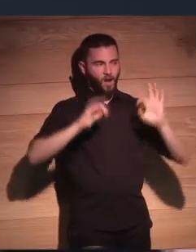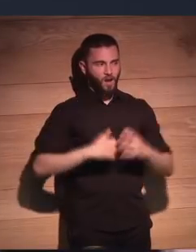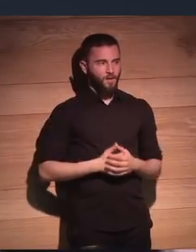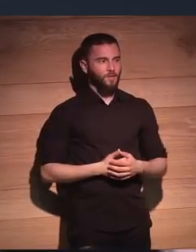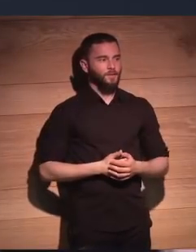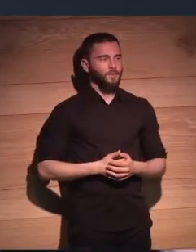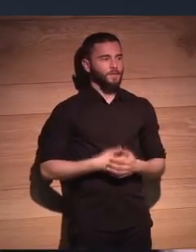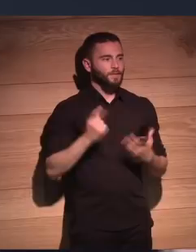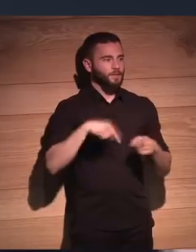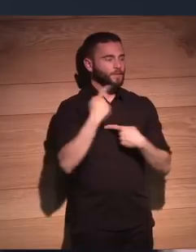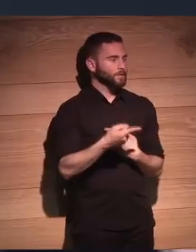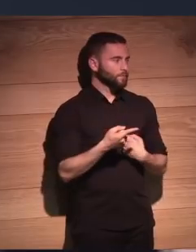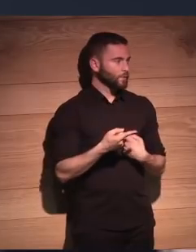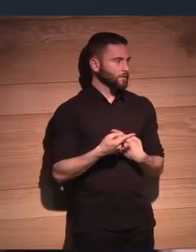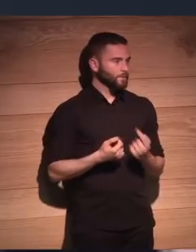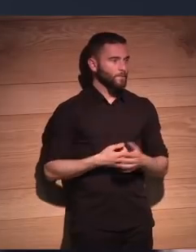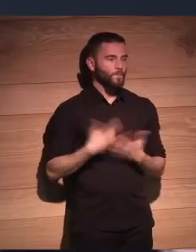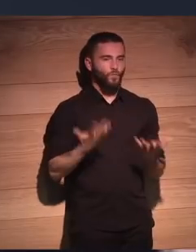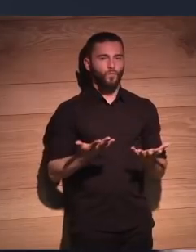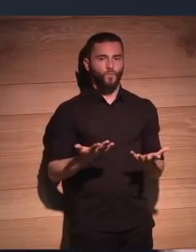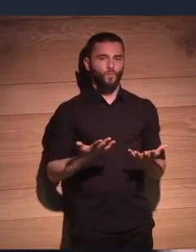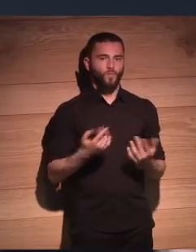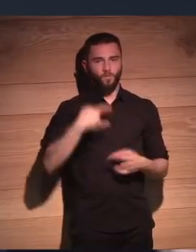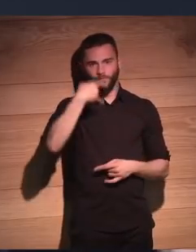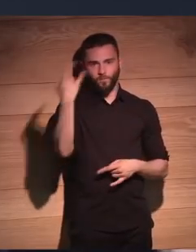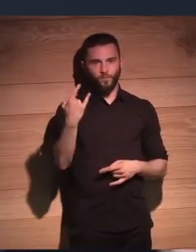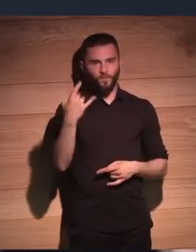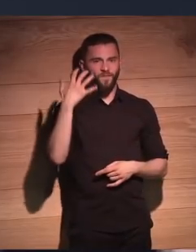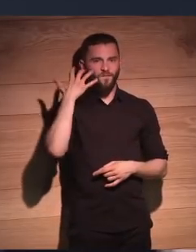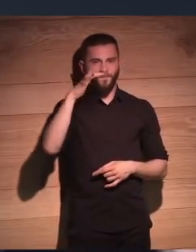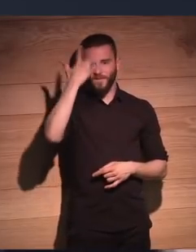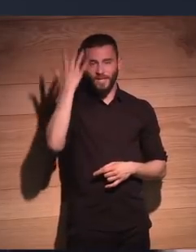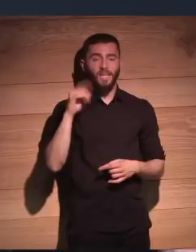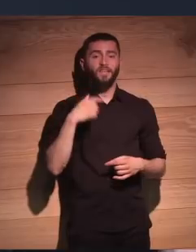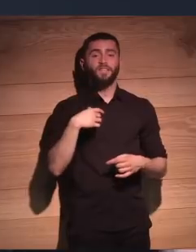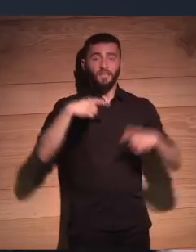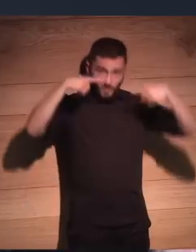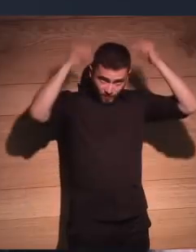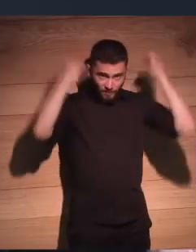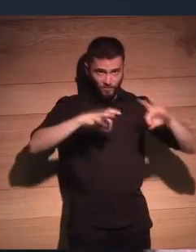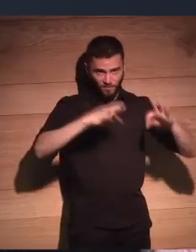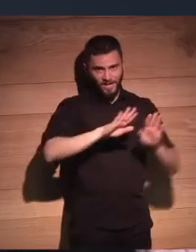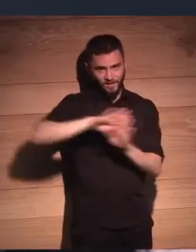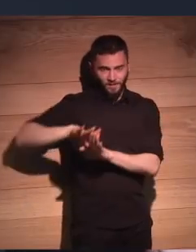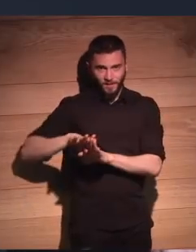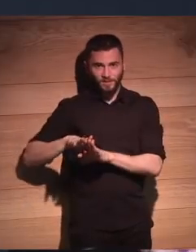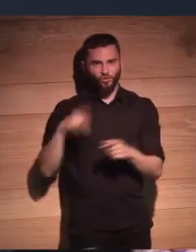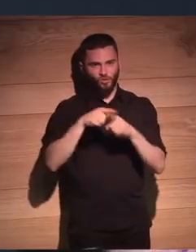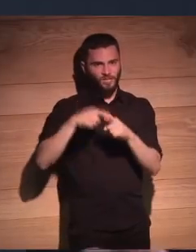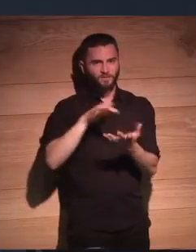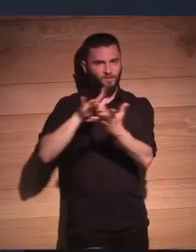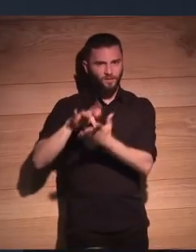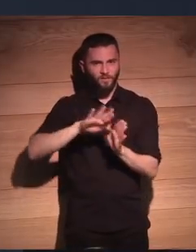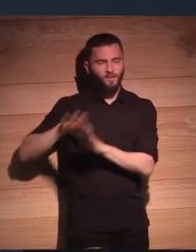Y luego tuve un flechazo friki, aparte del Batman normal, que han pasado unas cosas por ahí, que